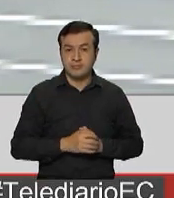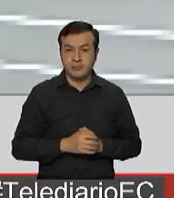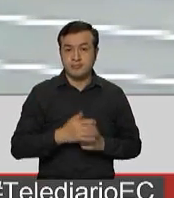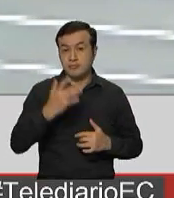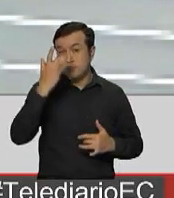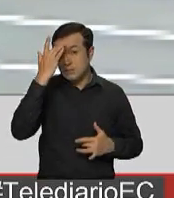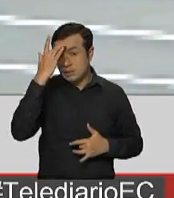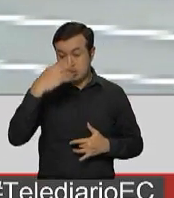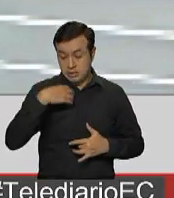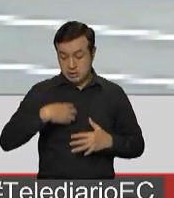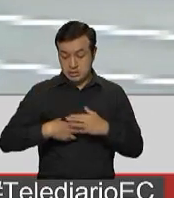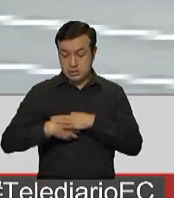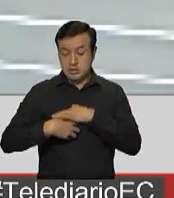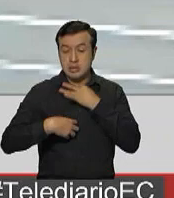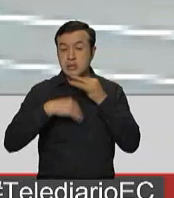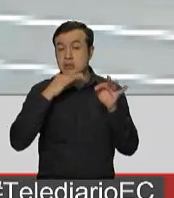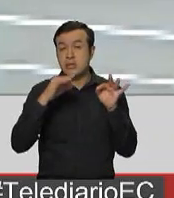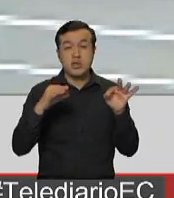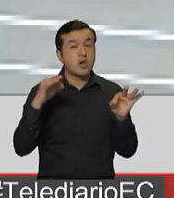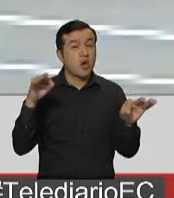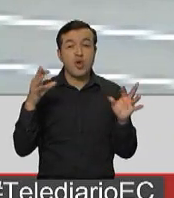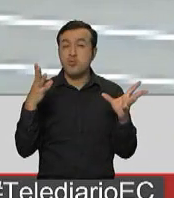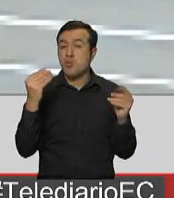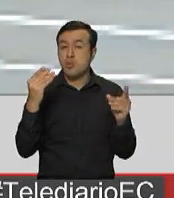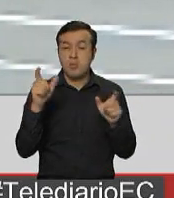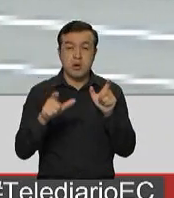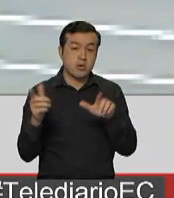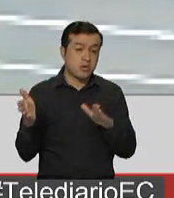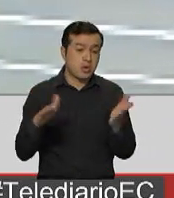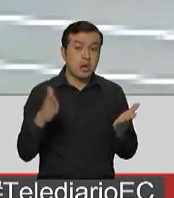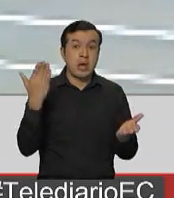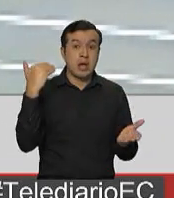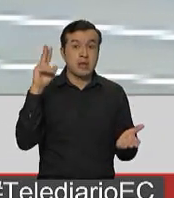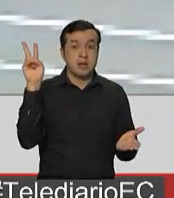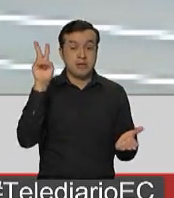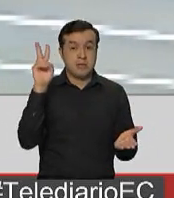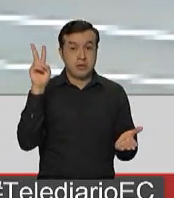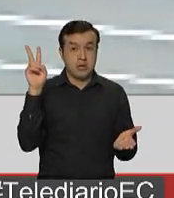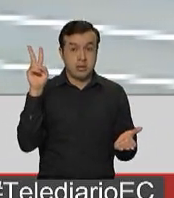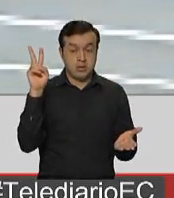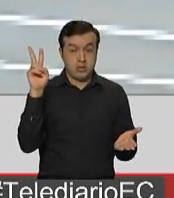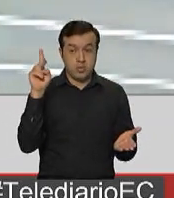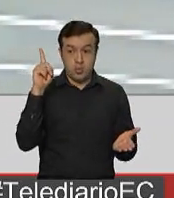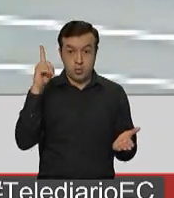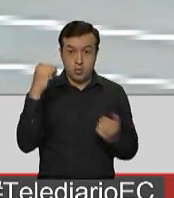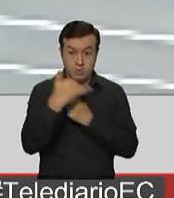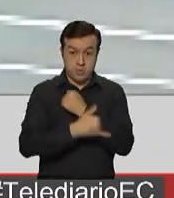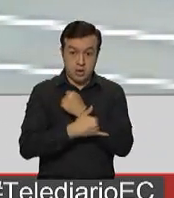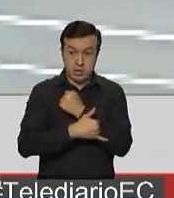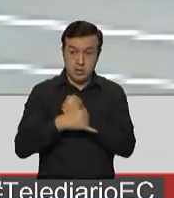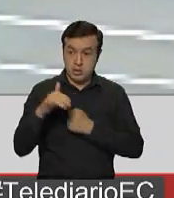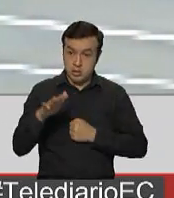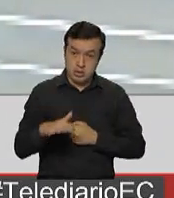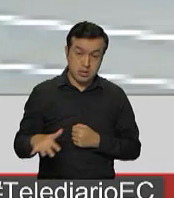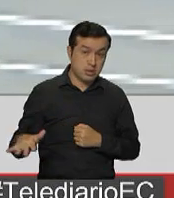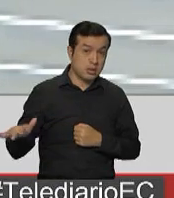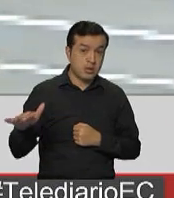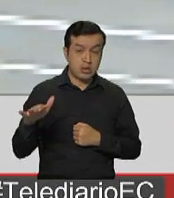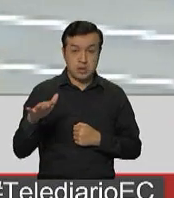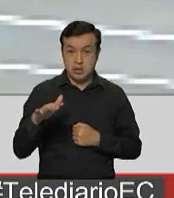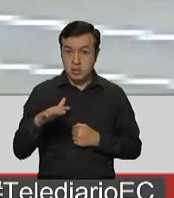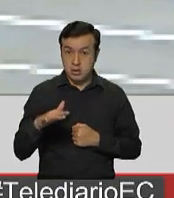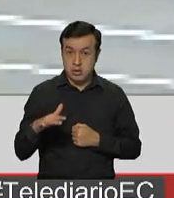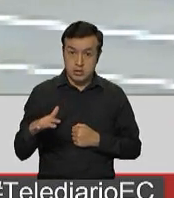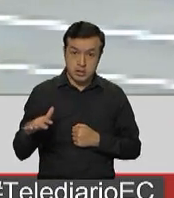el virus sigue cobrándose muchas víctimas. El viernes pasado, en un país,